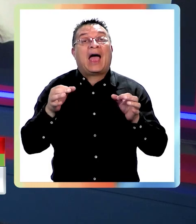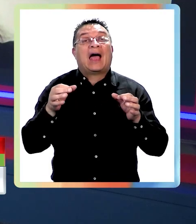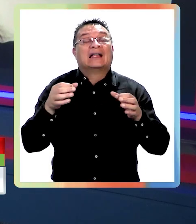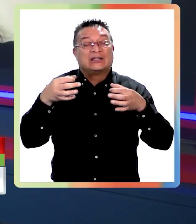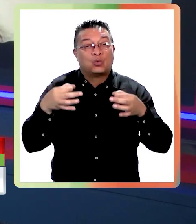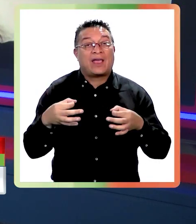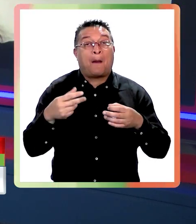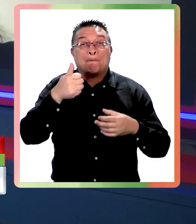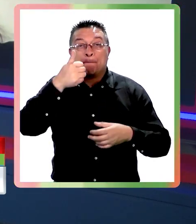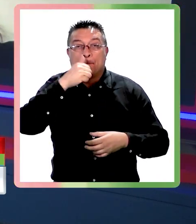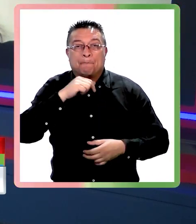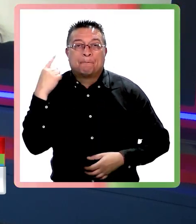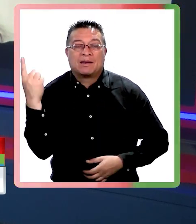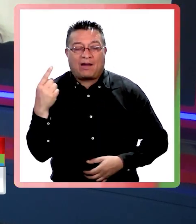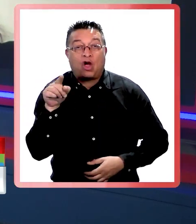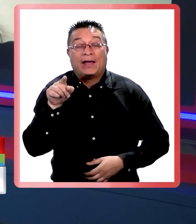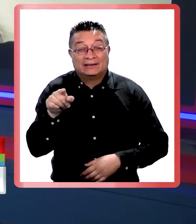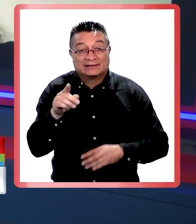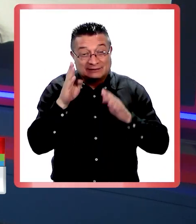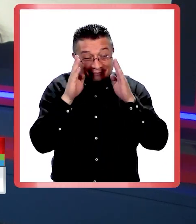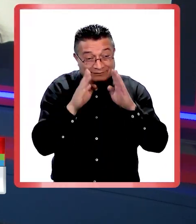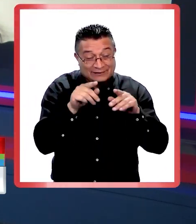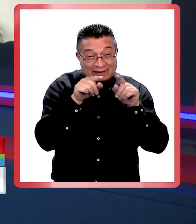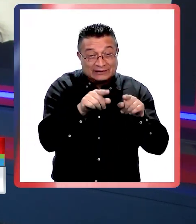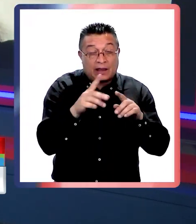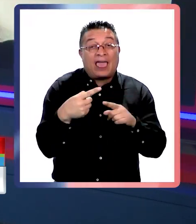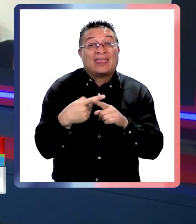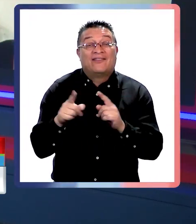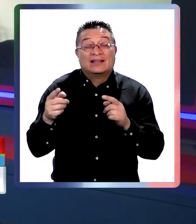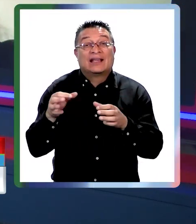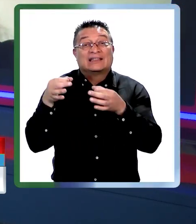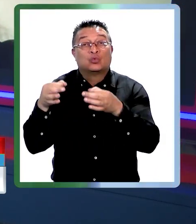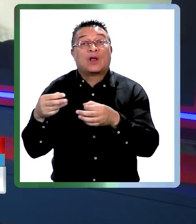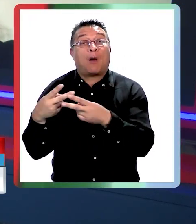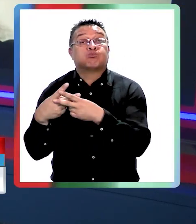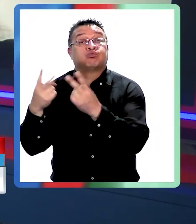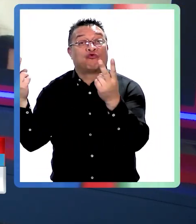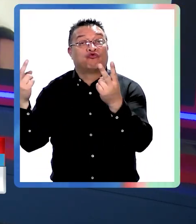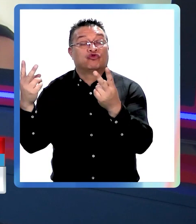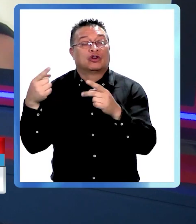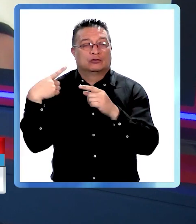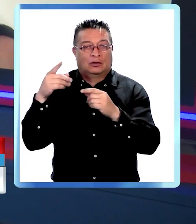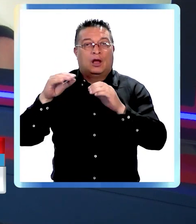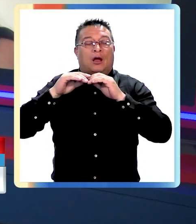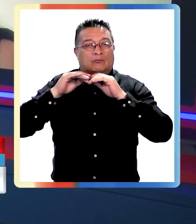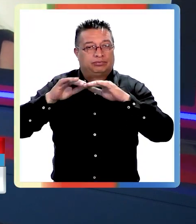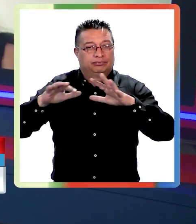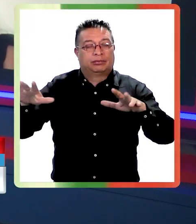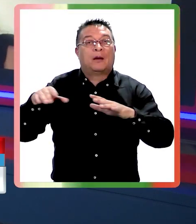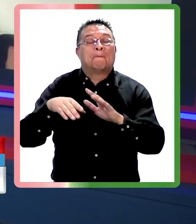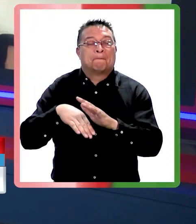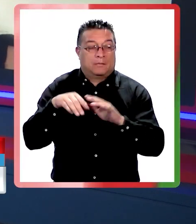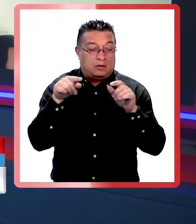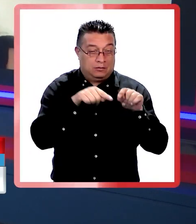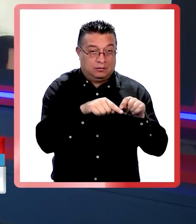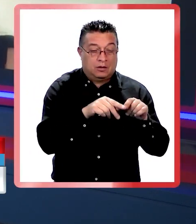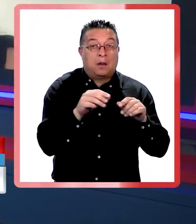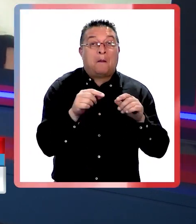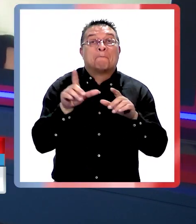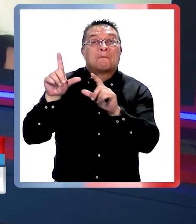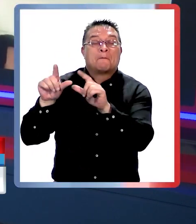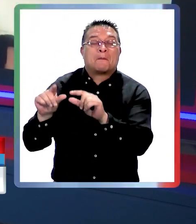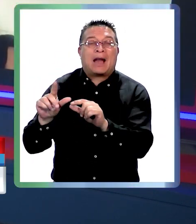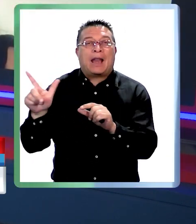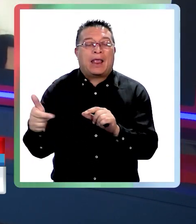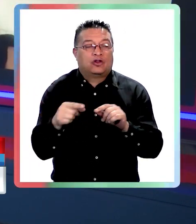privados y un enfoque en este tipo de seguridad, y a diferencia de la seguridad pública, cuya expansión ha sido mucho